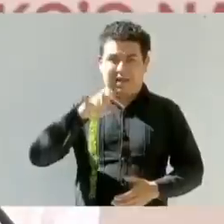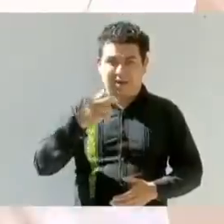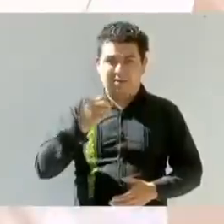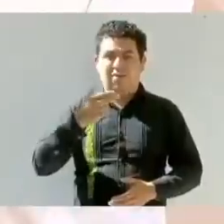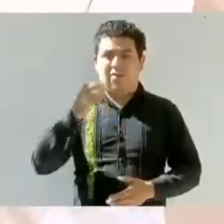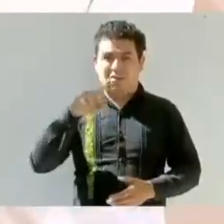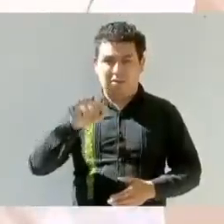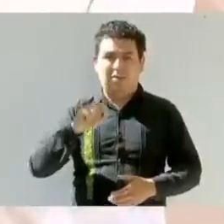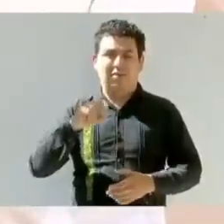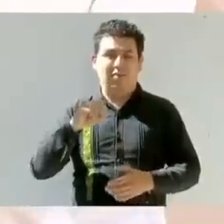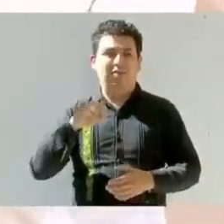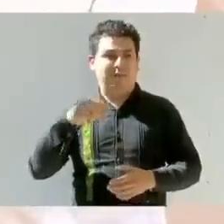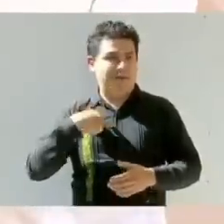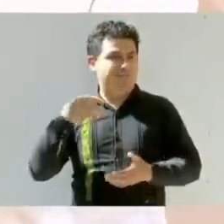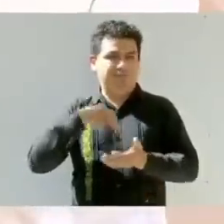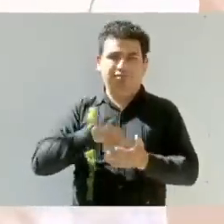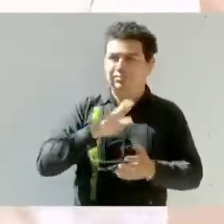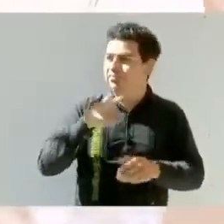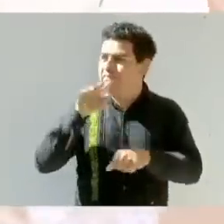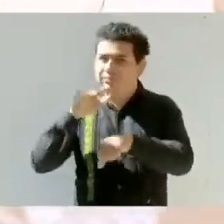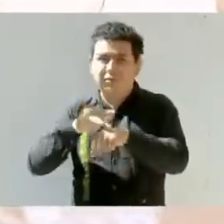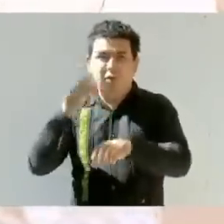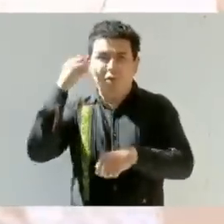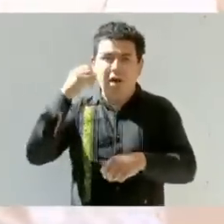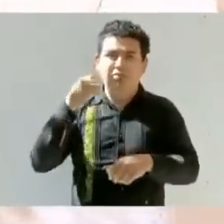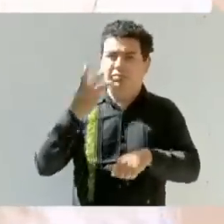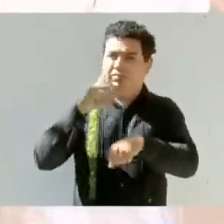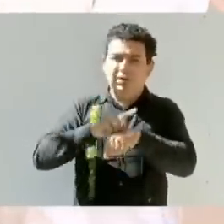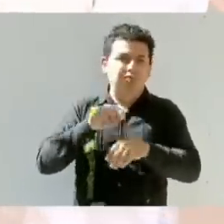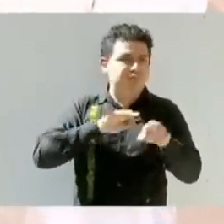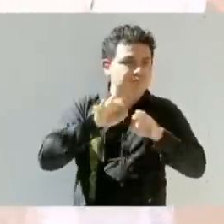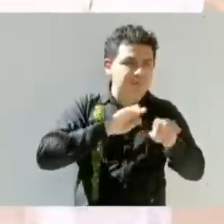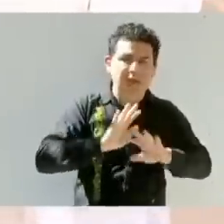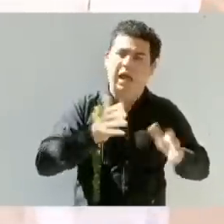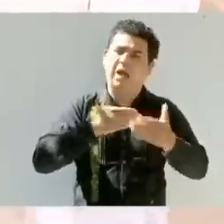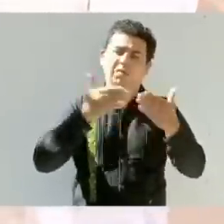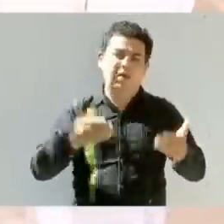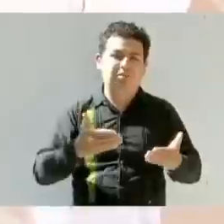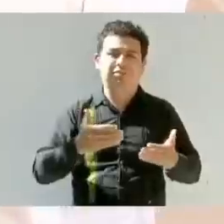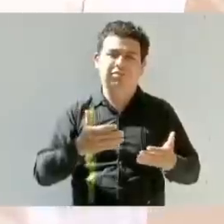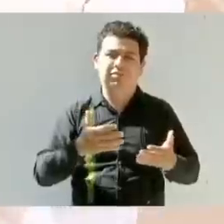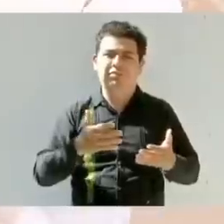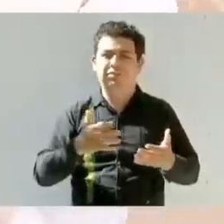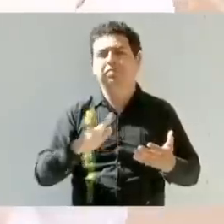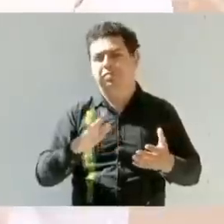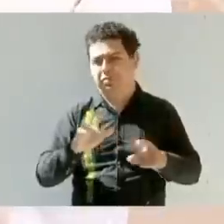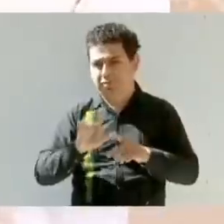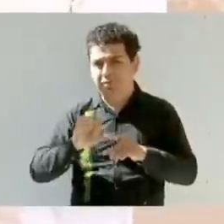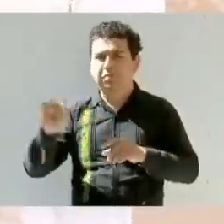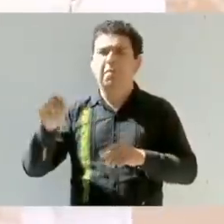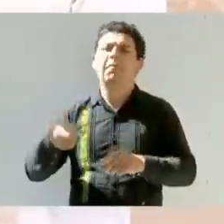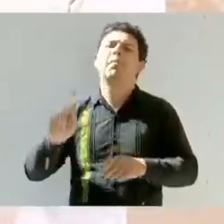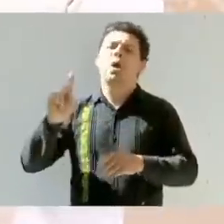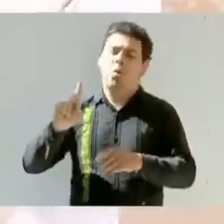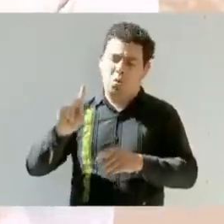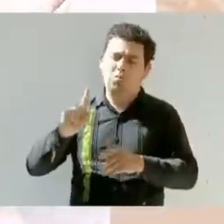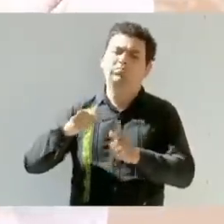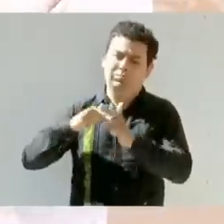de 3 días por Oaxaca. Desde luego que vamos a regresar, vamos a estar visitando